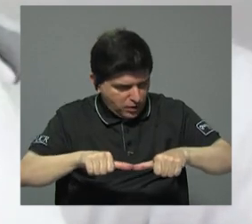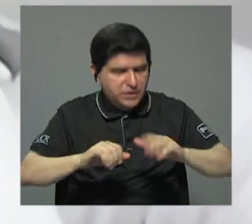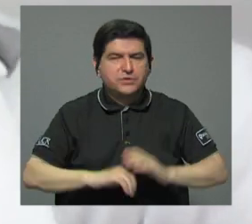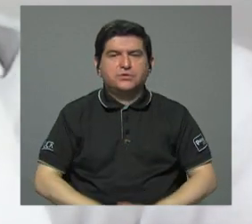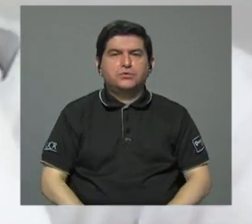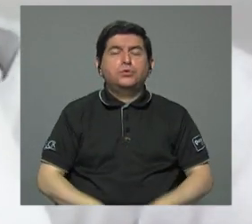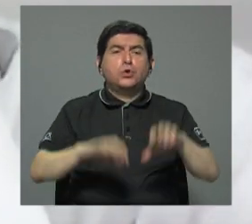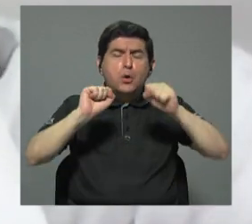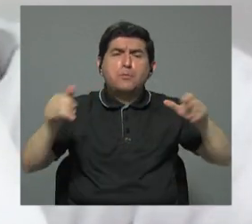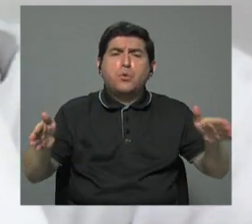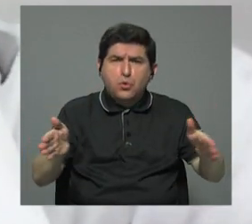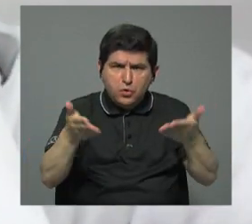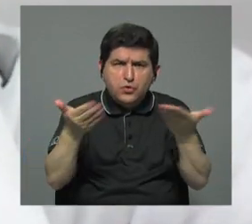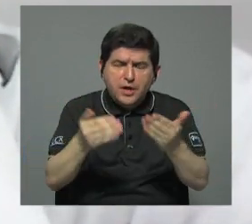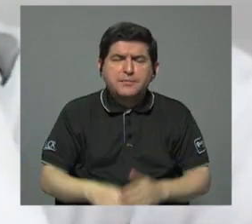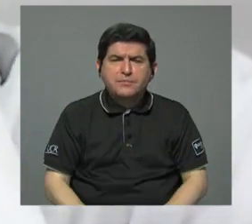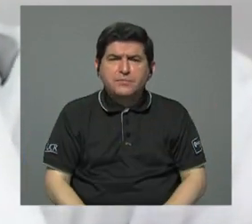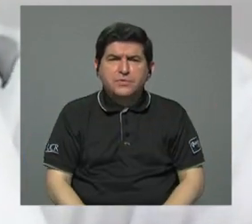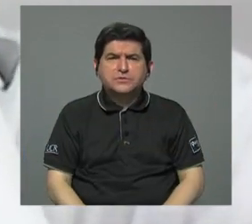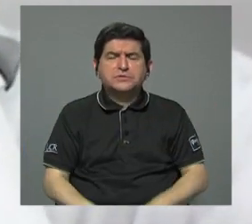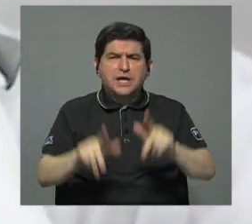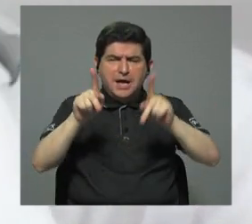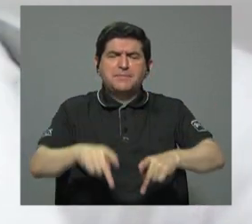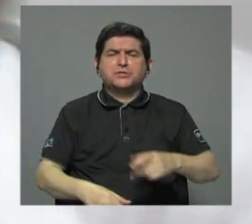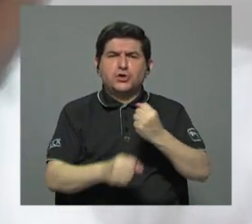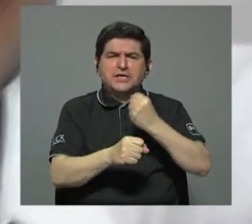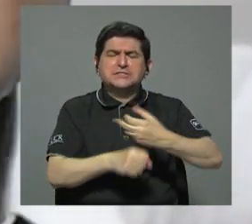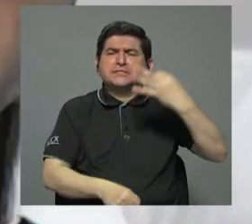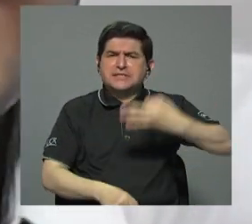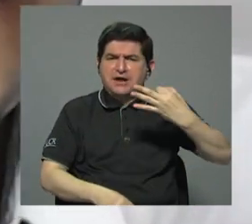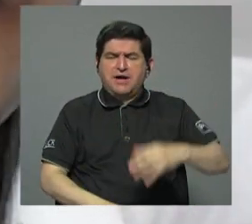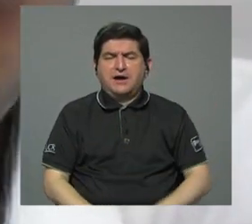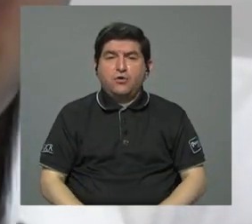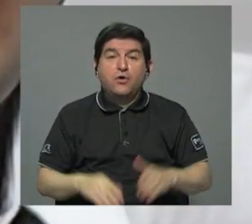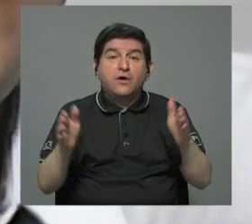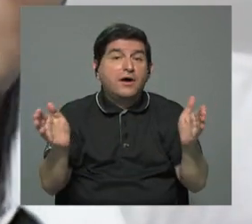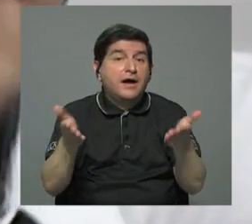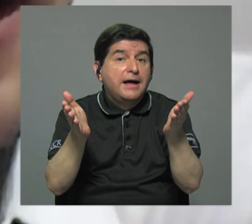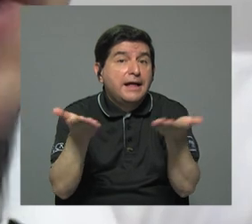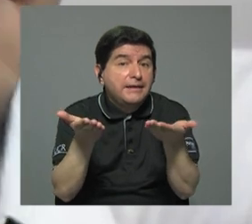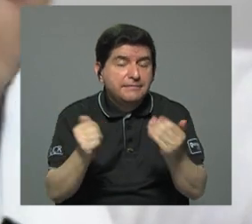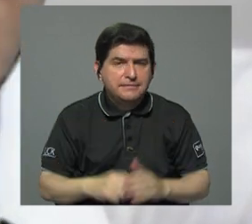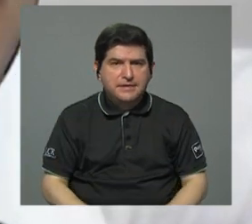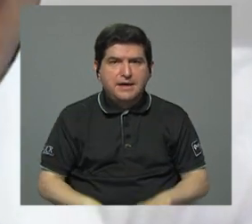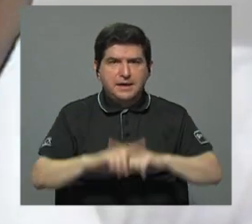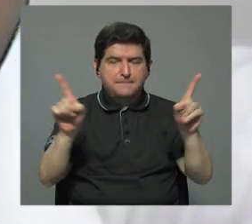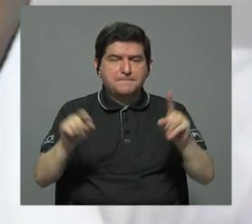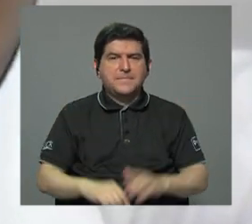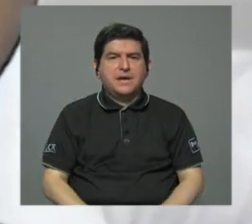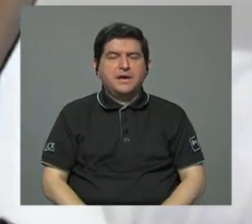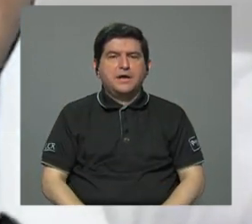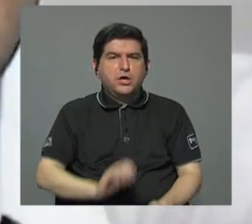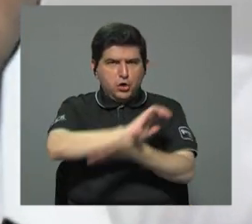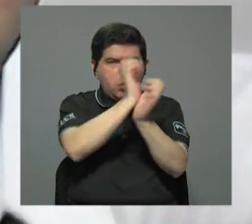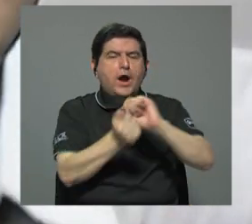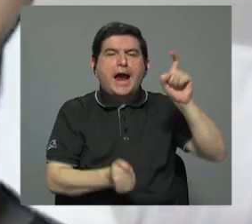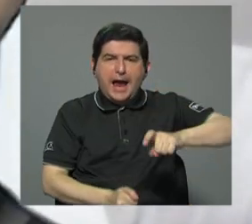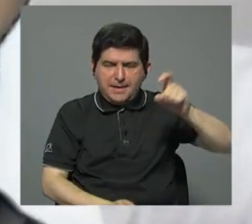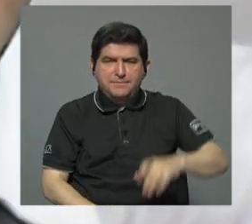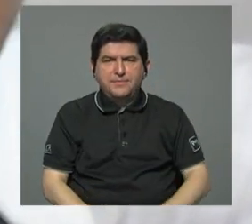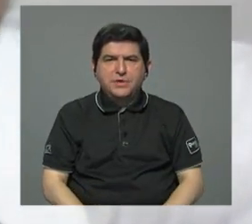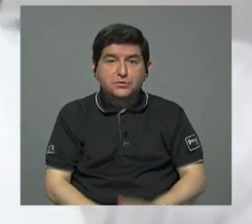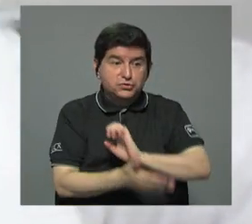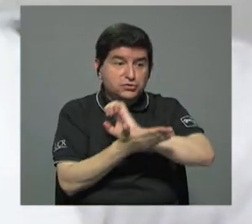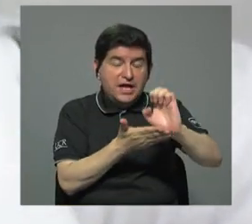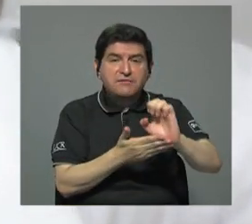podemos alentar a la informalidad, a las personas, alentar a la formalidad. Claro, tienen que haber un par de reformas, como por ejemplo evitar